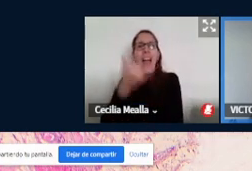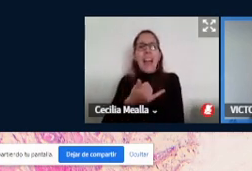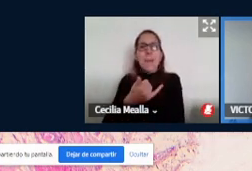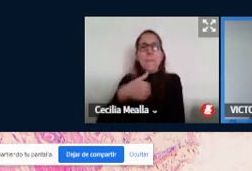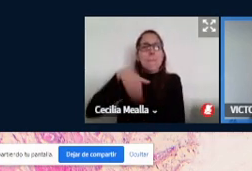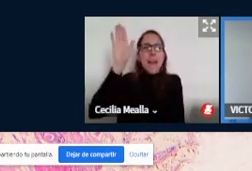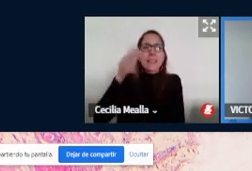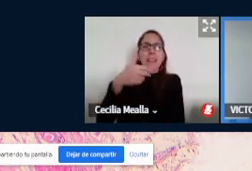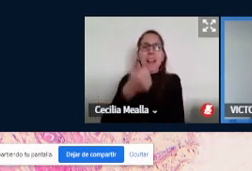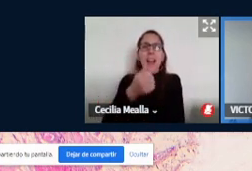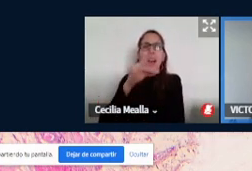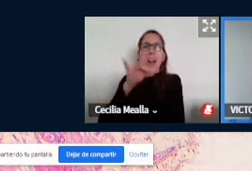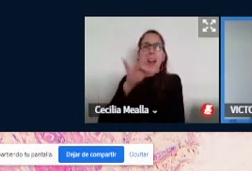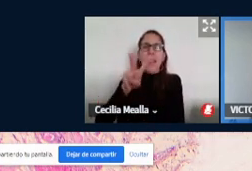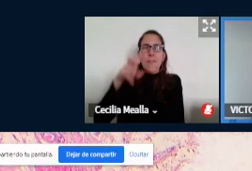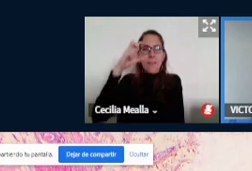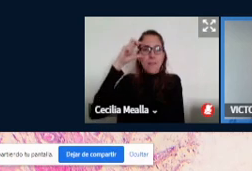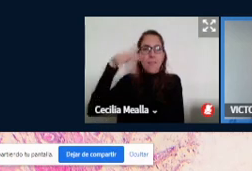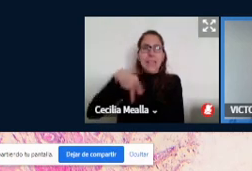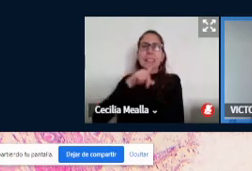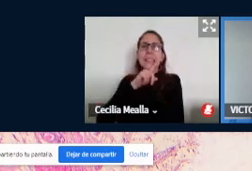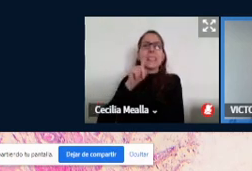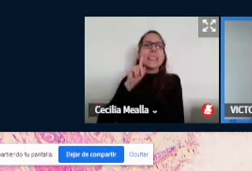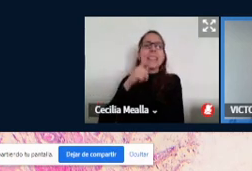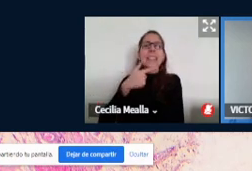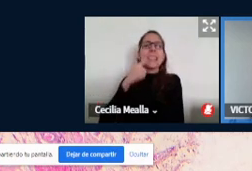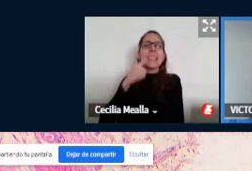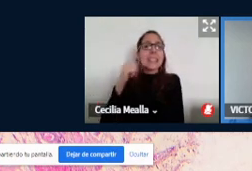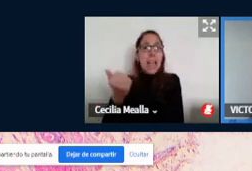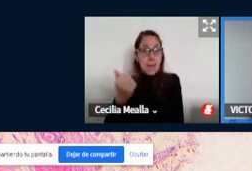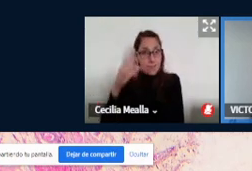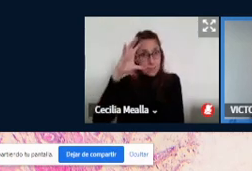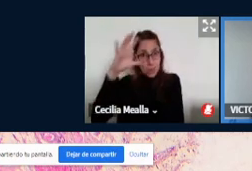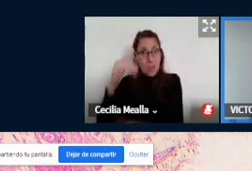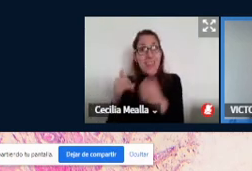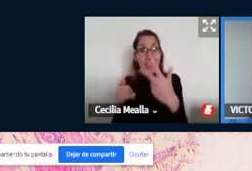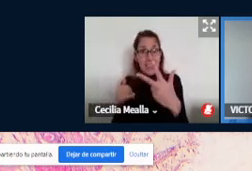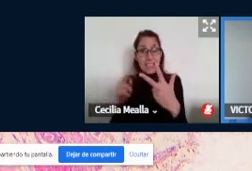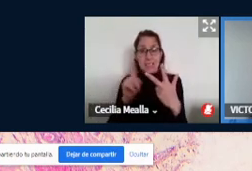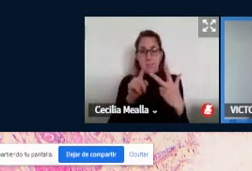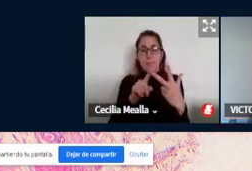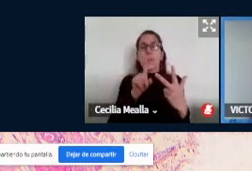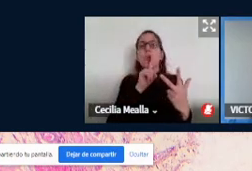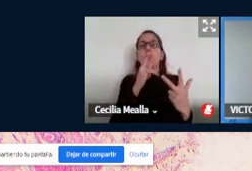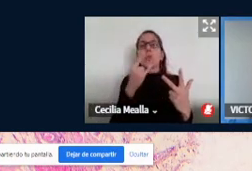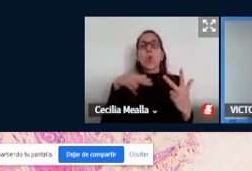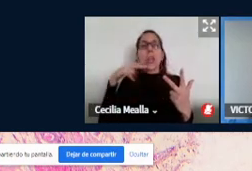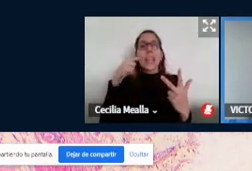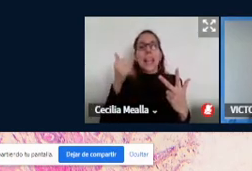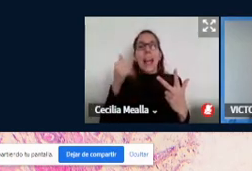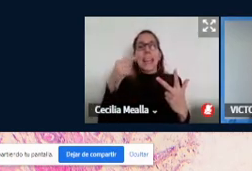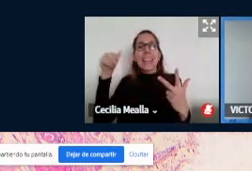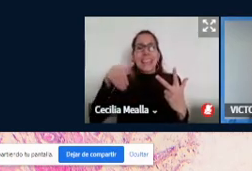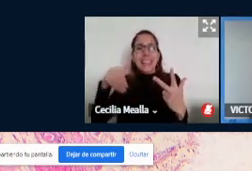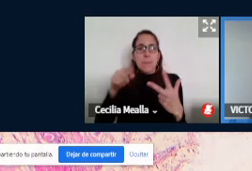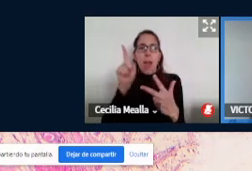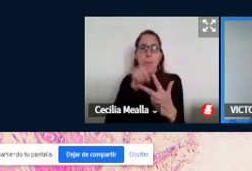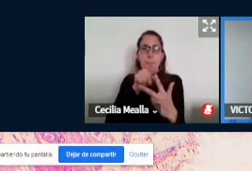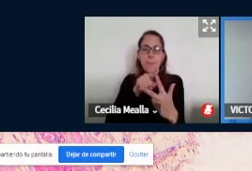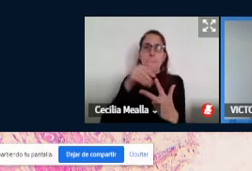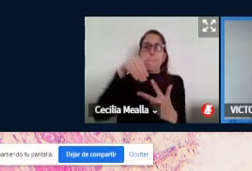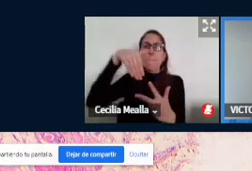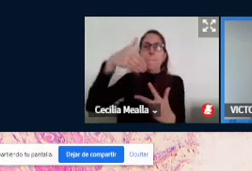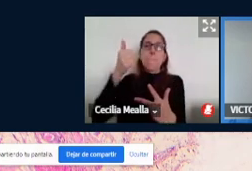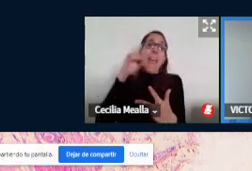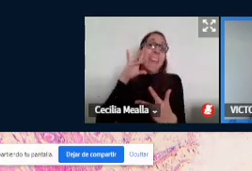que arteria. Recuerden que tenemos las tres capas, túnica íntima, media y externa.